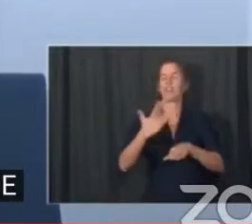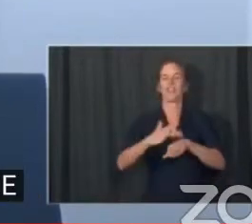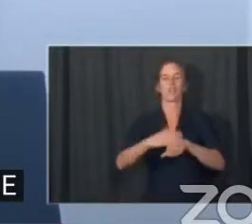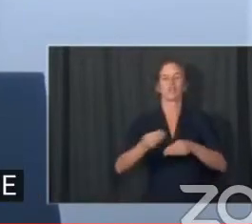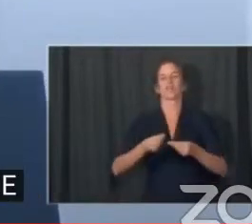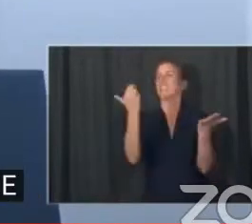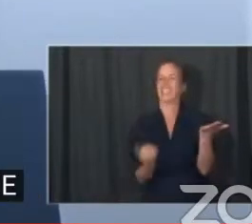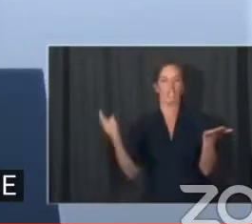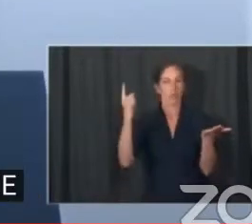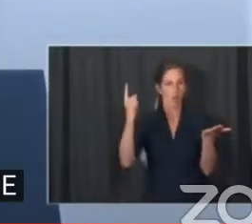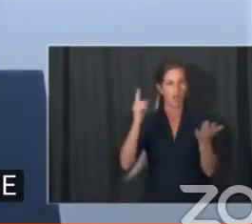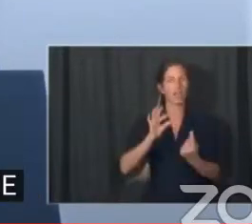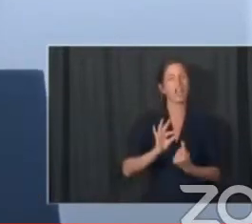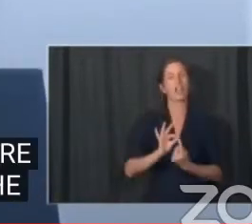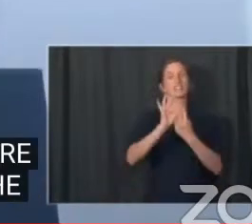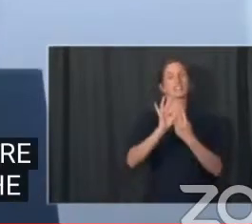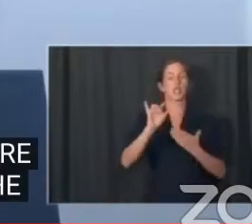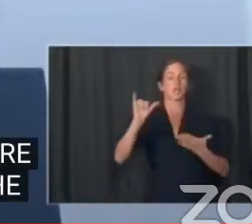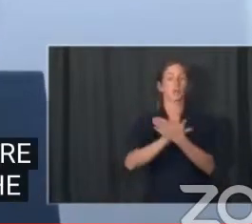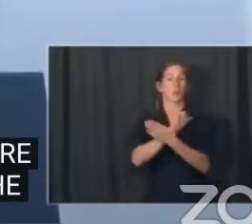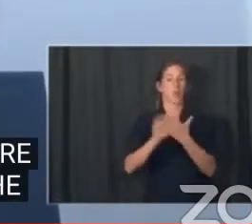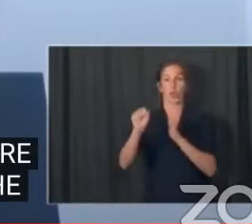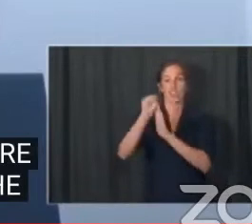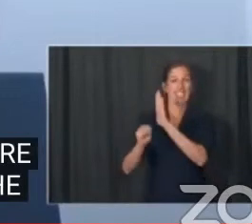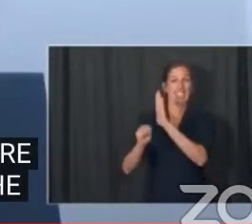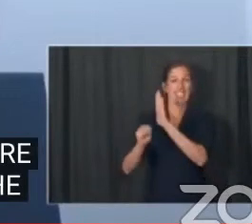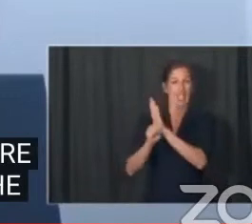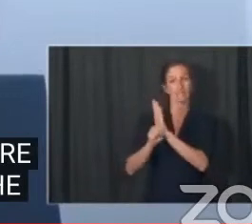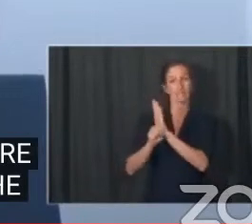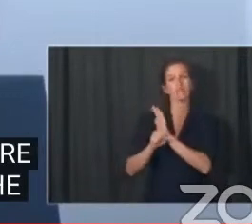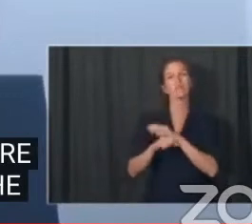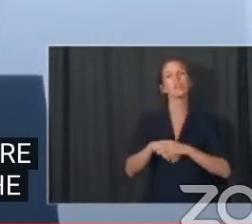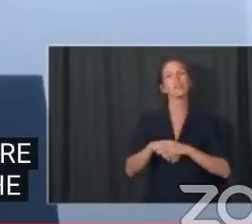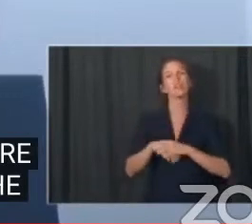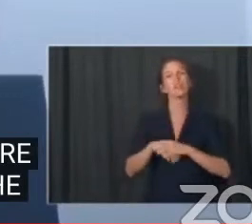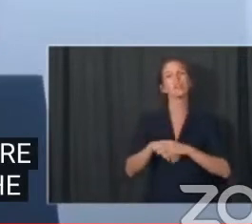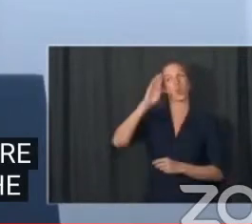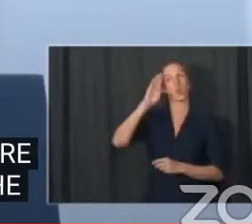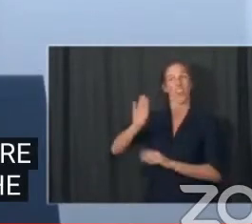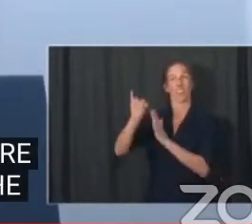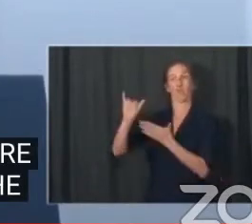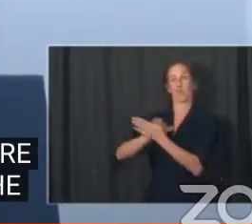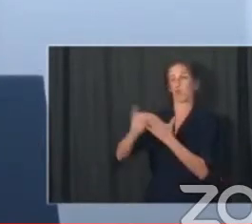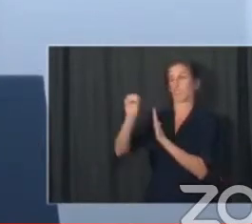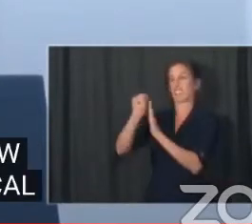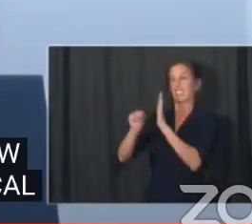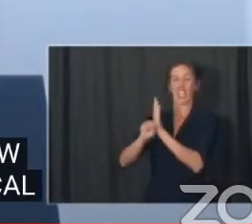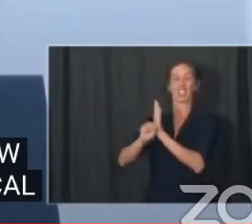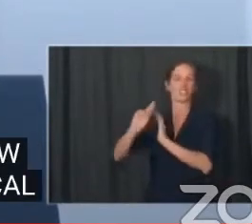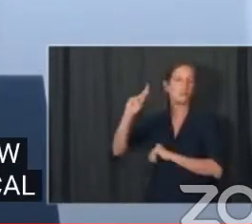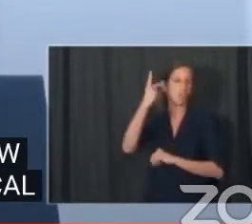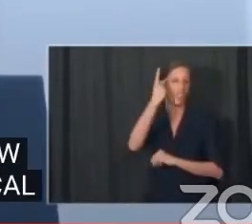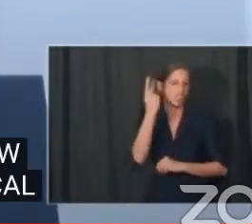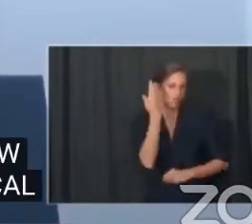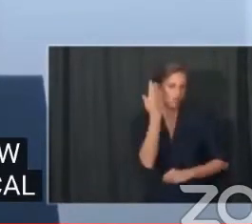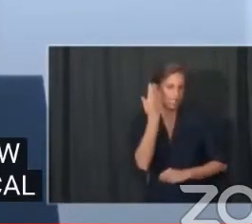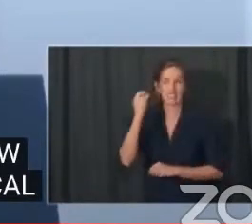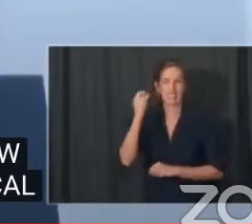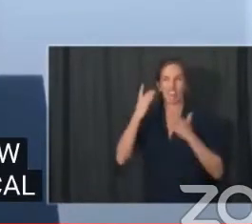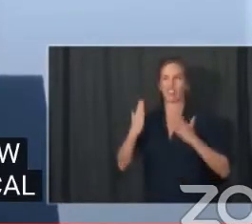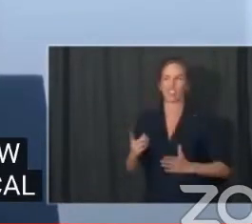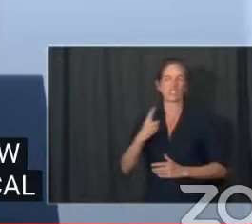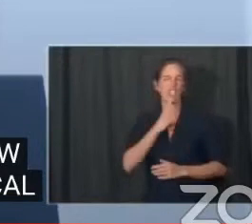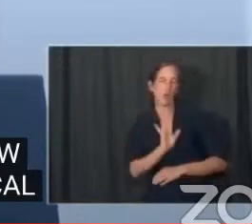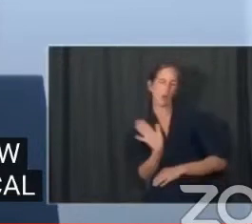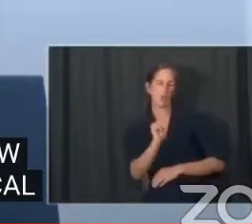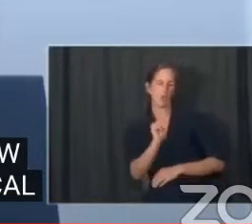exception of places esperando like New York su State, aprobación where final. for political Podremos reasons the hacerlo governor podemos decided to entregar a la say, población en general, I don't